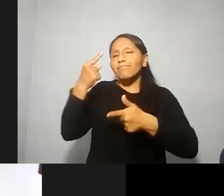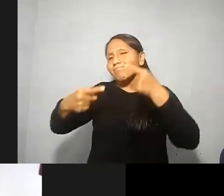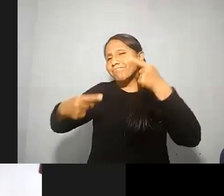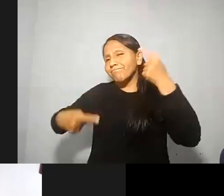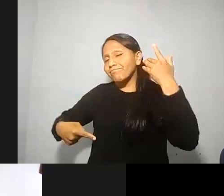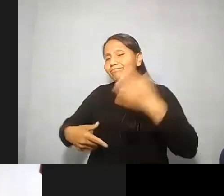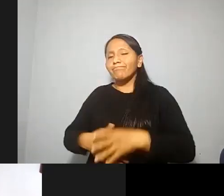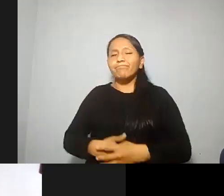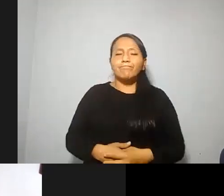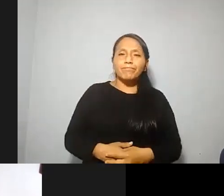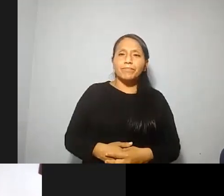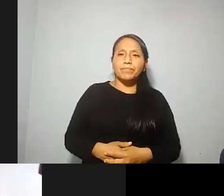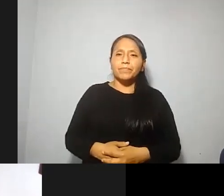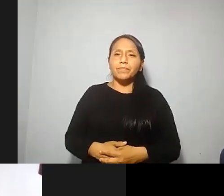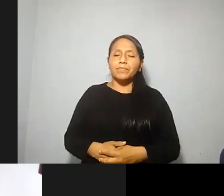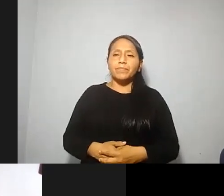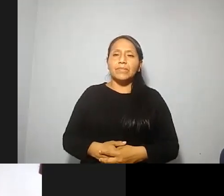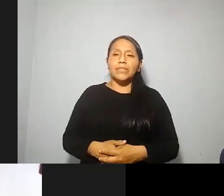Entonces,